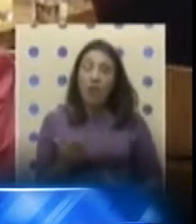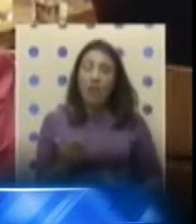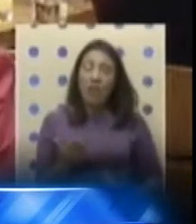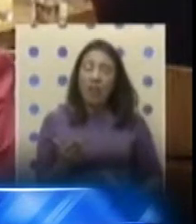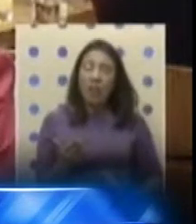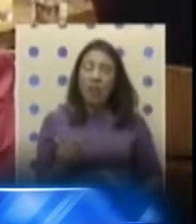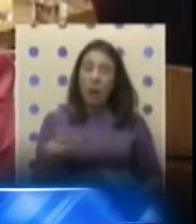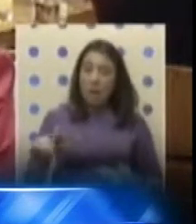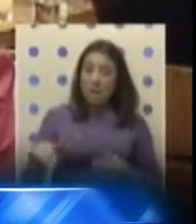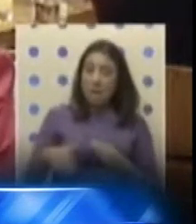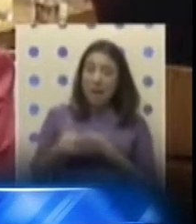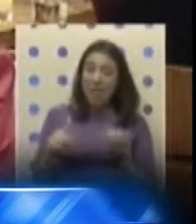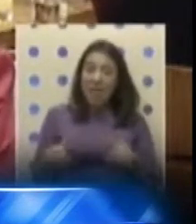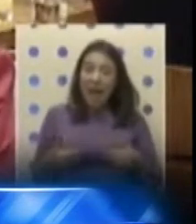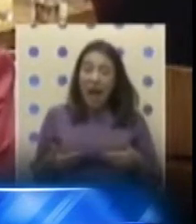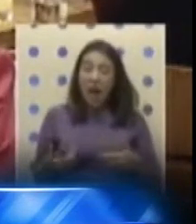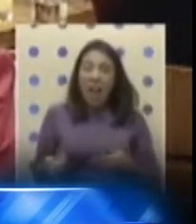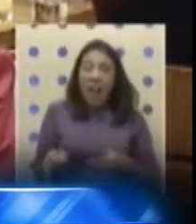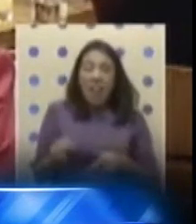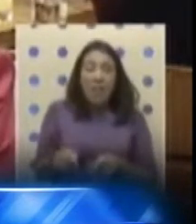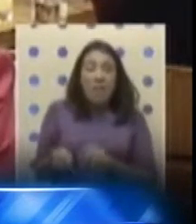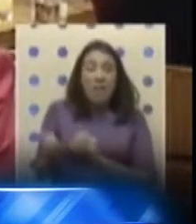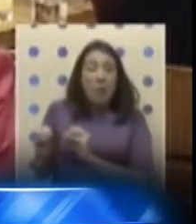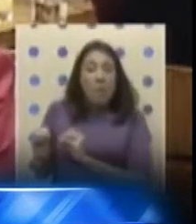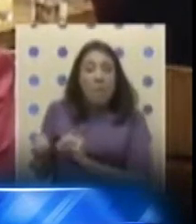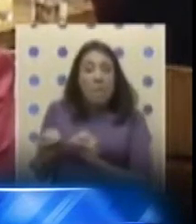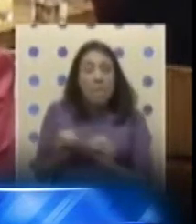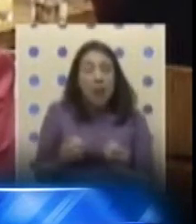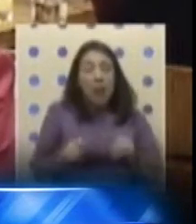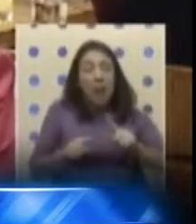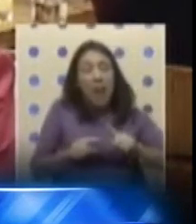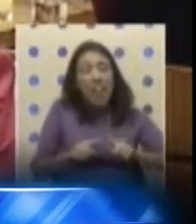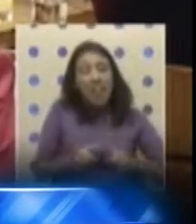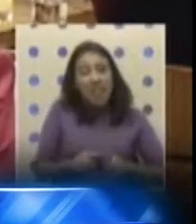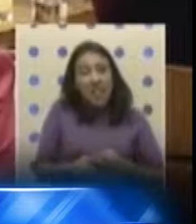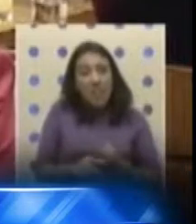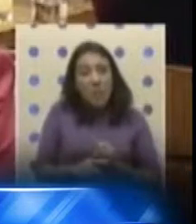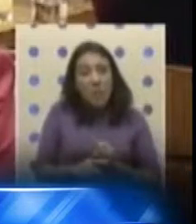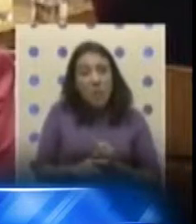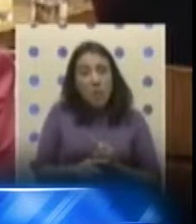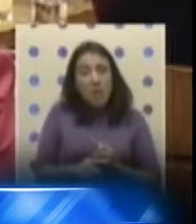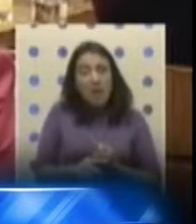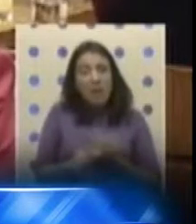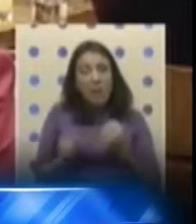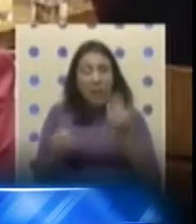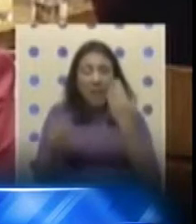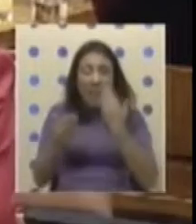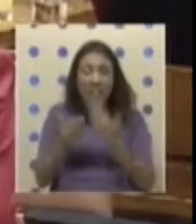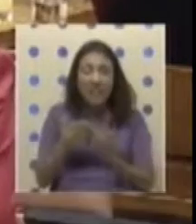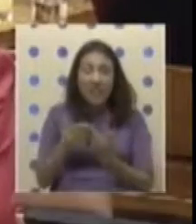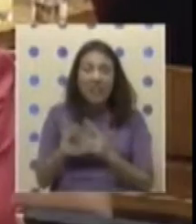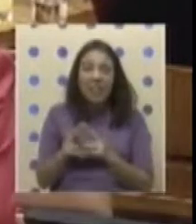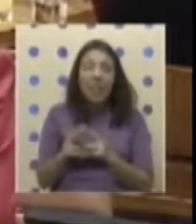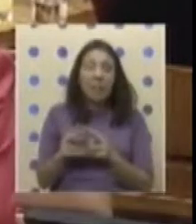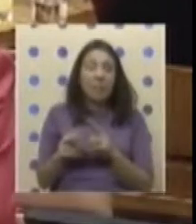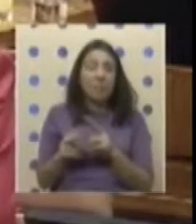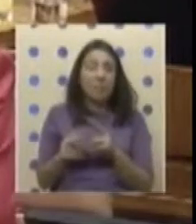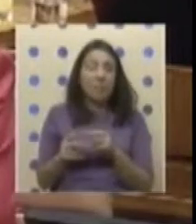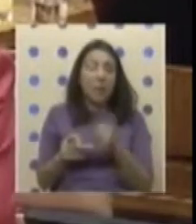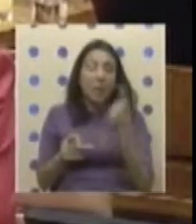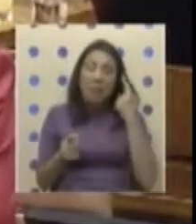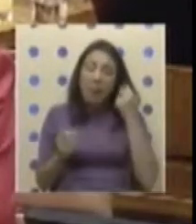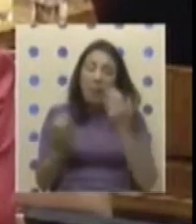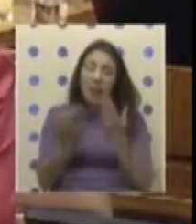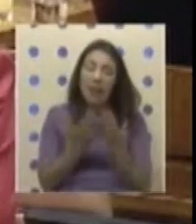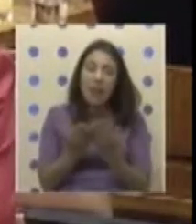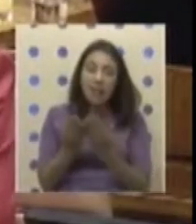este momento y vuelve a prorrogar por una vez más el poder enfrentar y ponerse bien los pantalones para